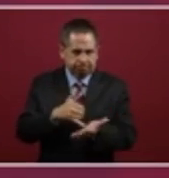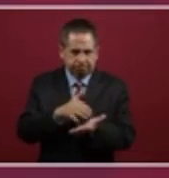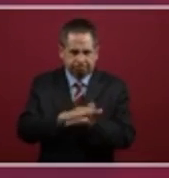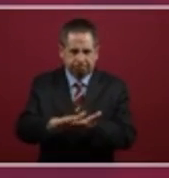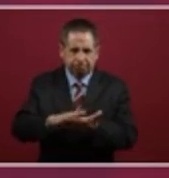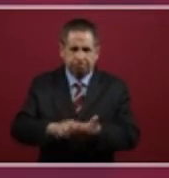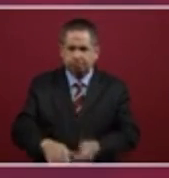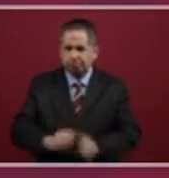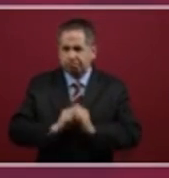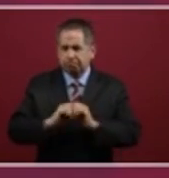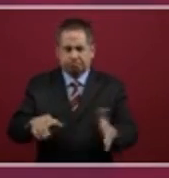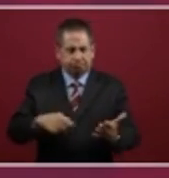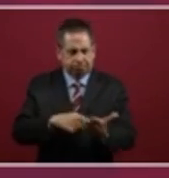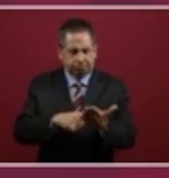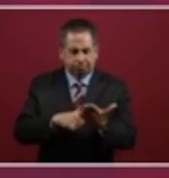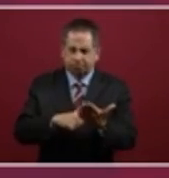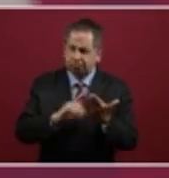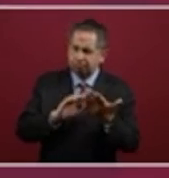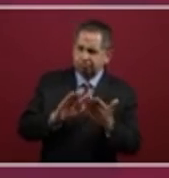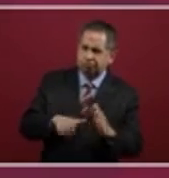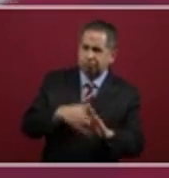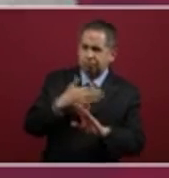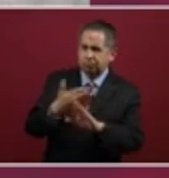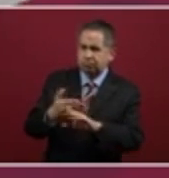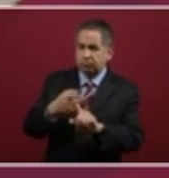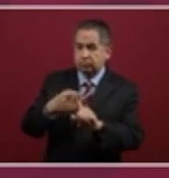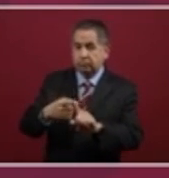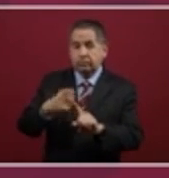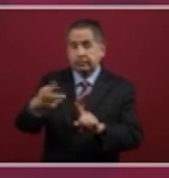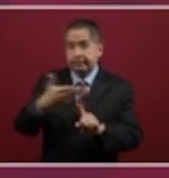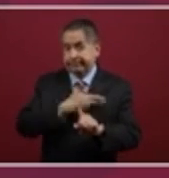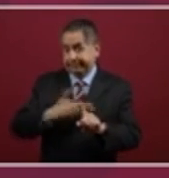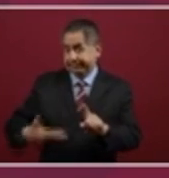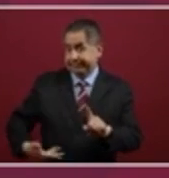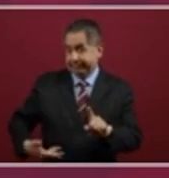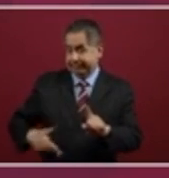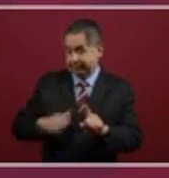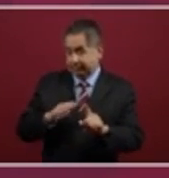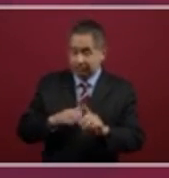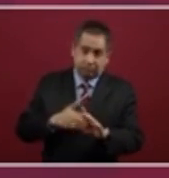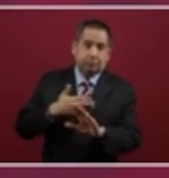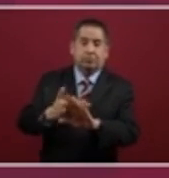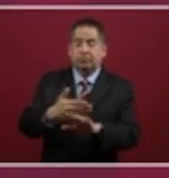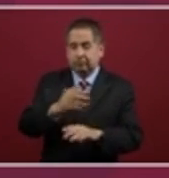sacaron una ofensa a la esposa del presidente